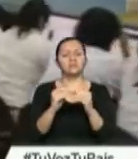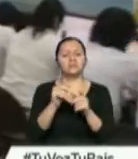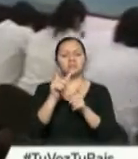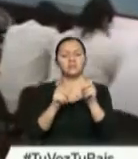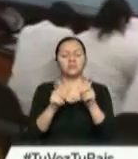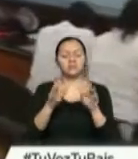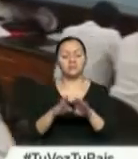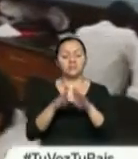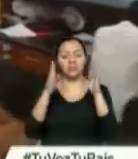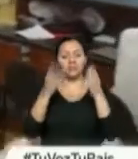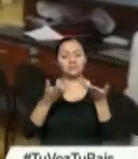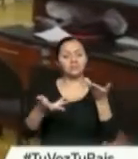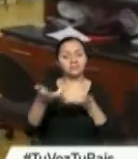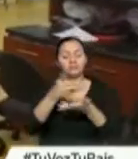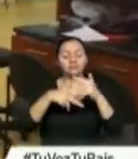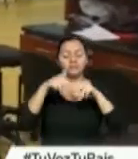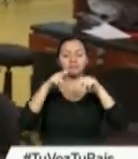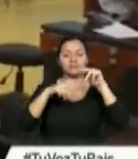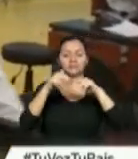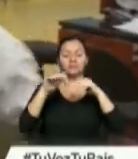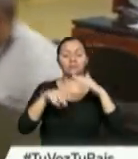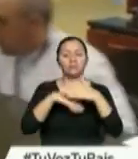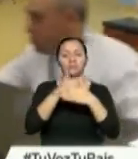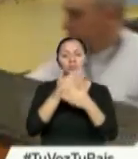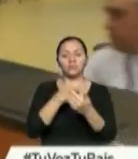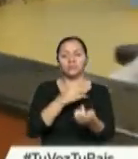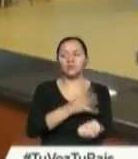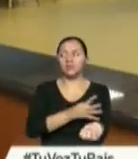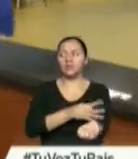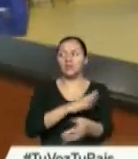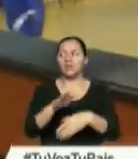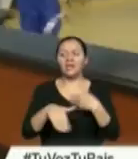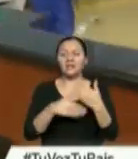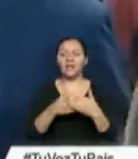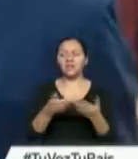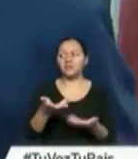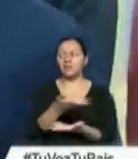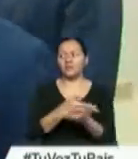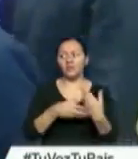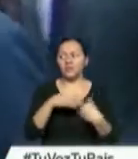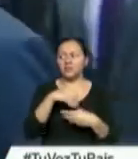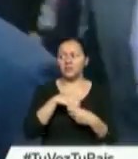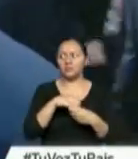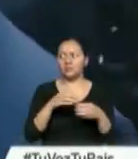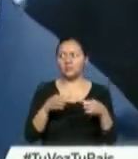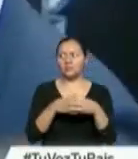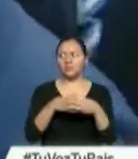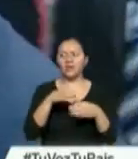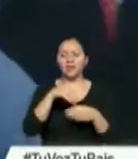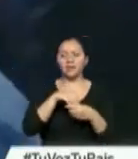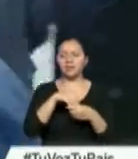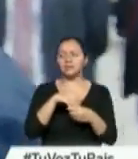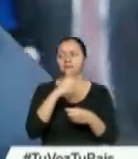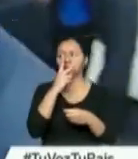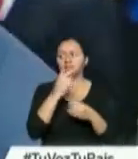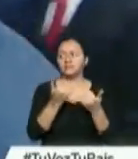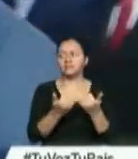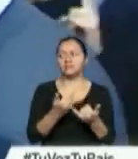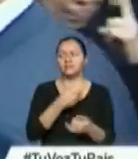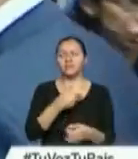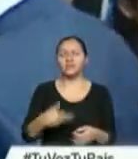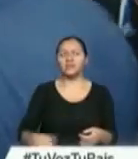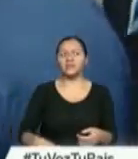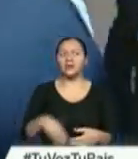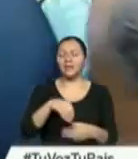La moderna infraestructura cuenta con la unidad de diálisis más grande del país. Previo a ser inaugurada, el presidente de la